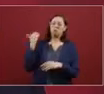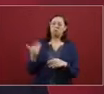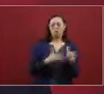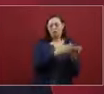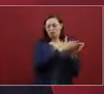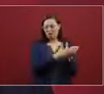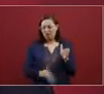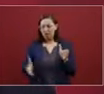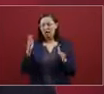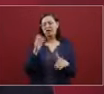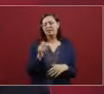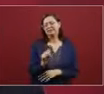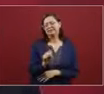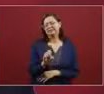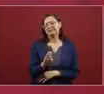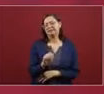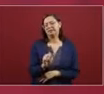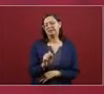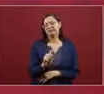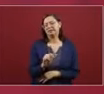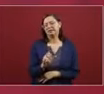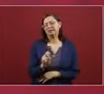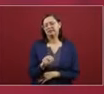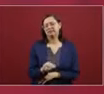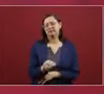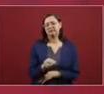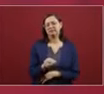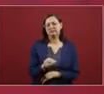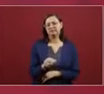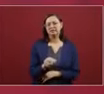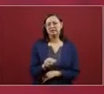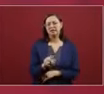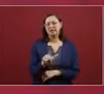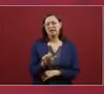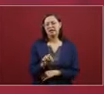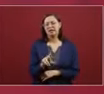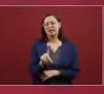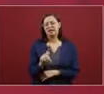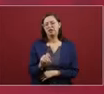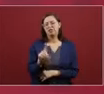a Sebastián Lerdo de Tejada, de que la prensa se regula con la prensa.